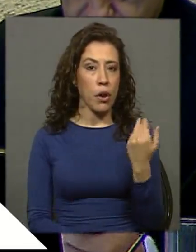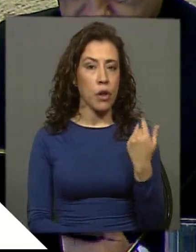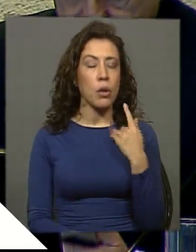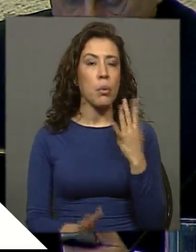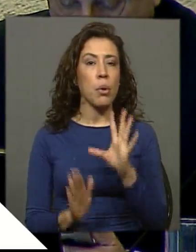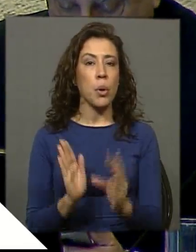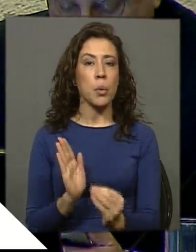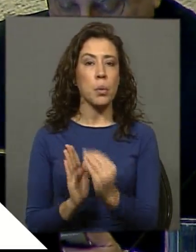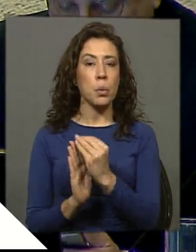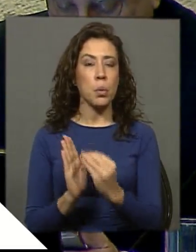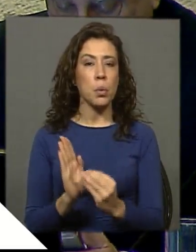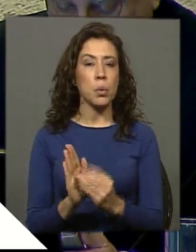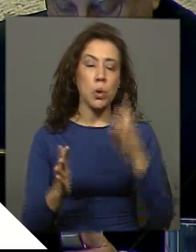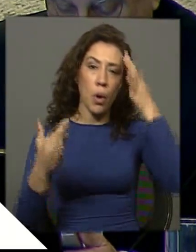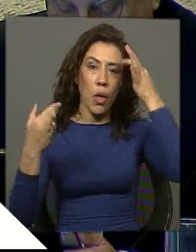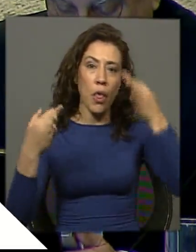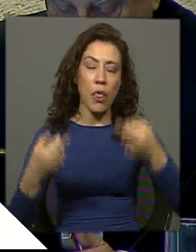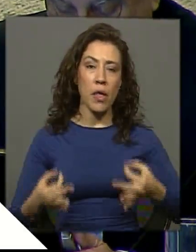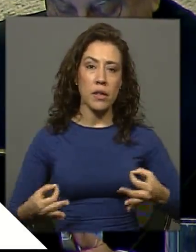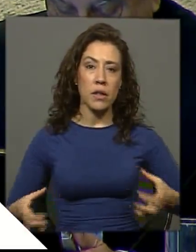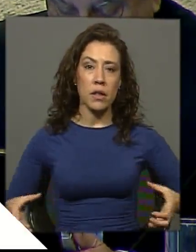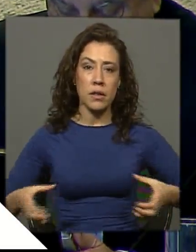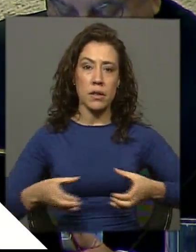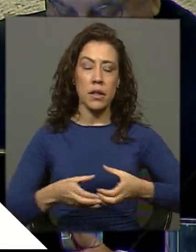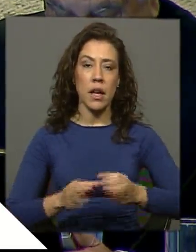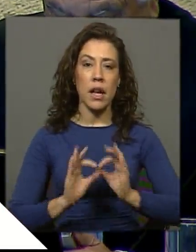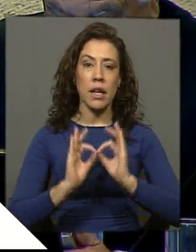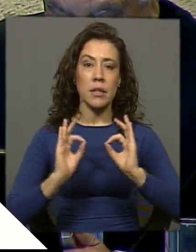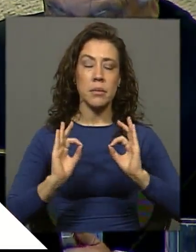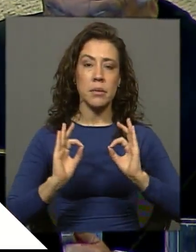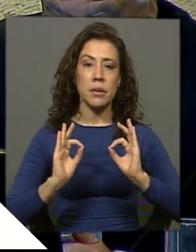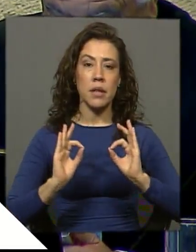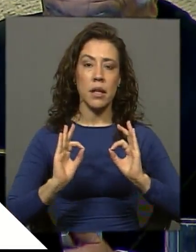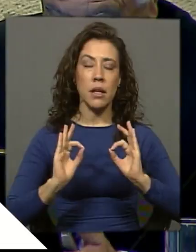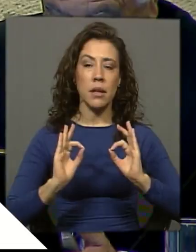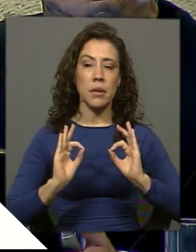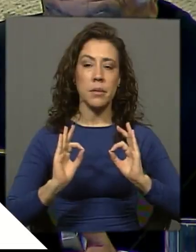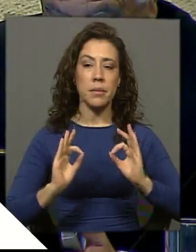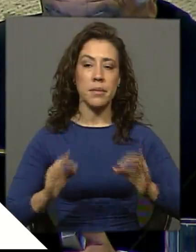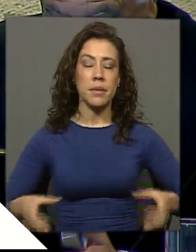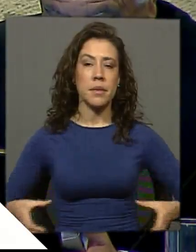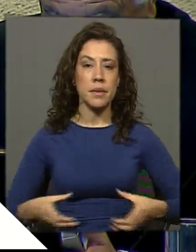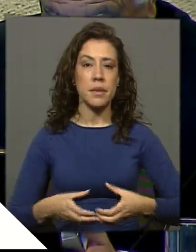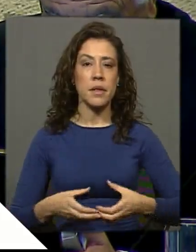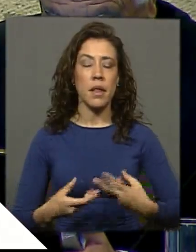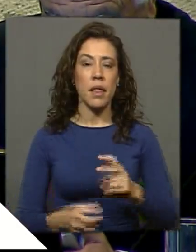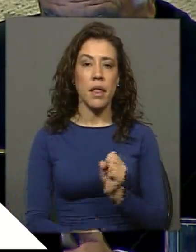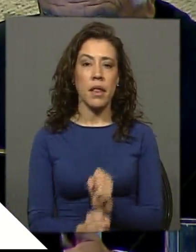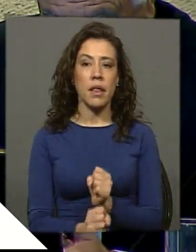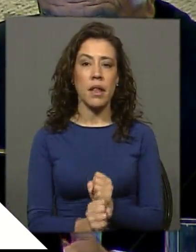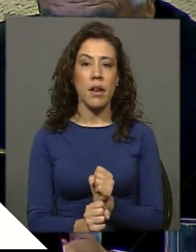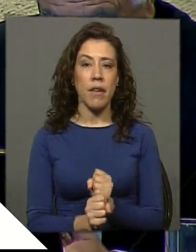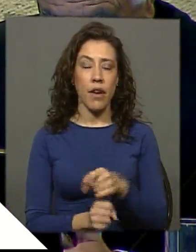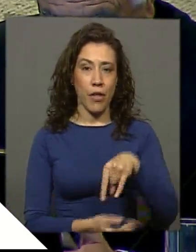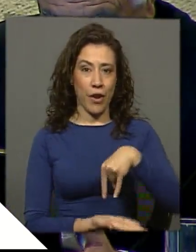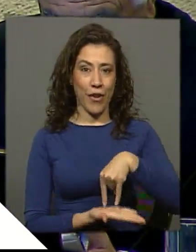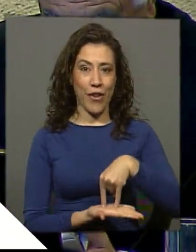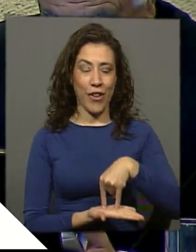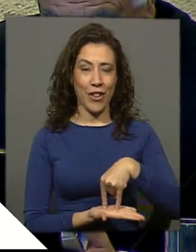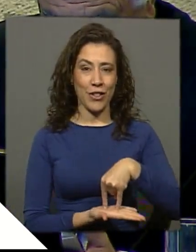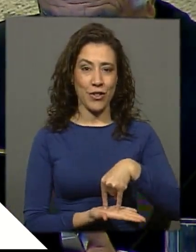incorporaron la decisión de un gremio en particular que es el gremio de trabajadores de este Congreso